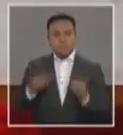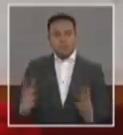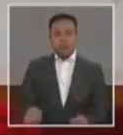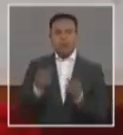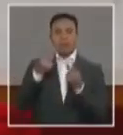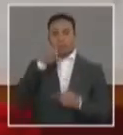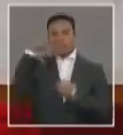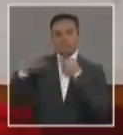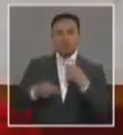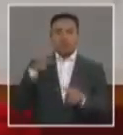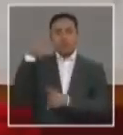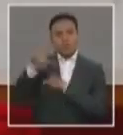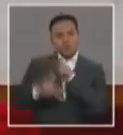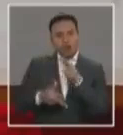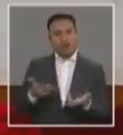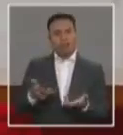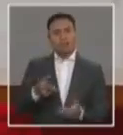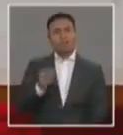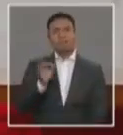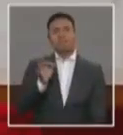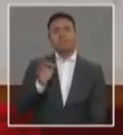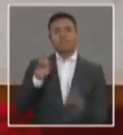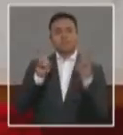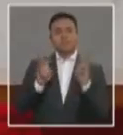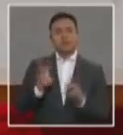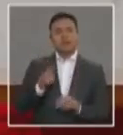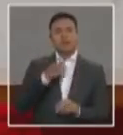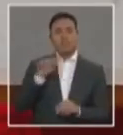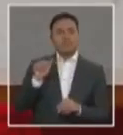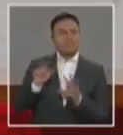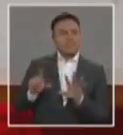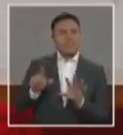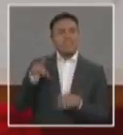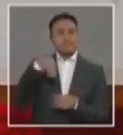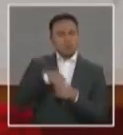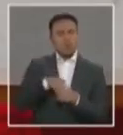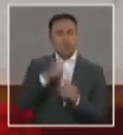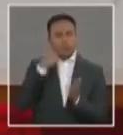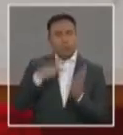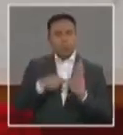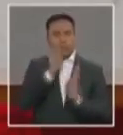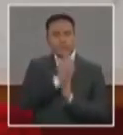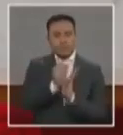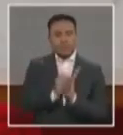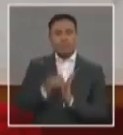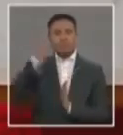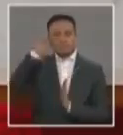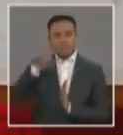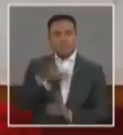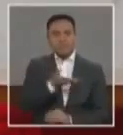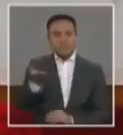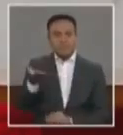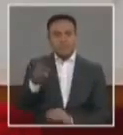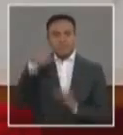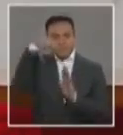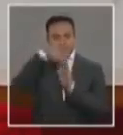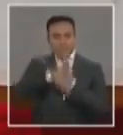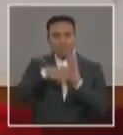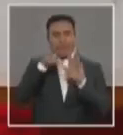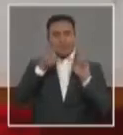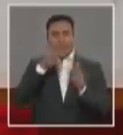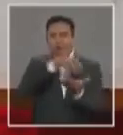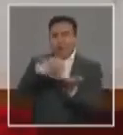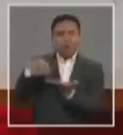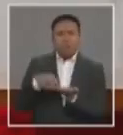desempeñan los trabajadores del transporte y eh los mecanismos también las condiciones laborales y las mecanismos de fiscalización ahí se